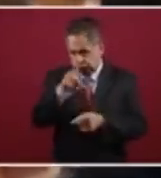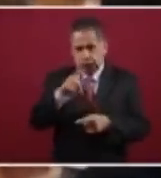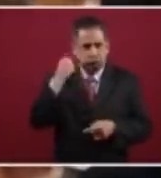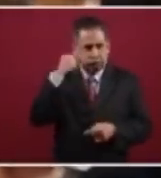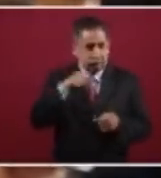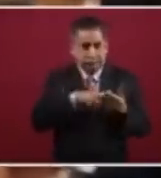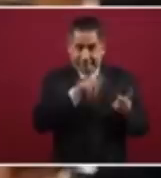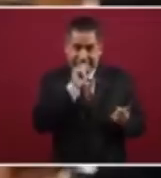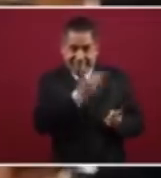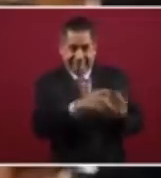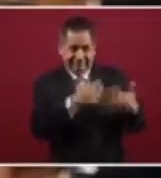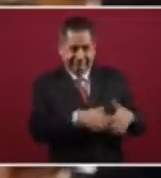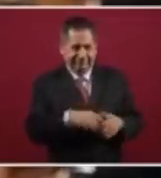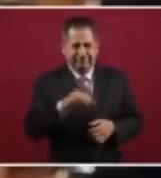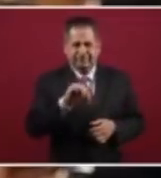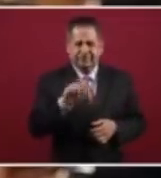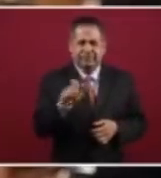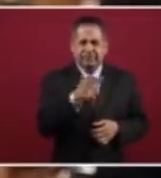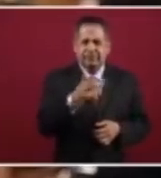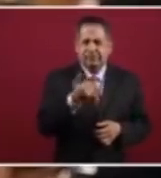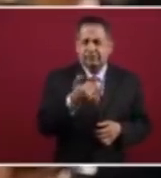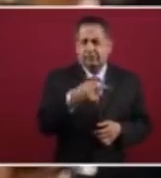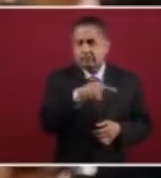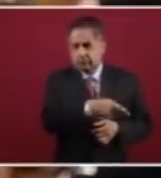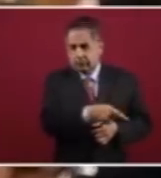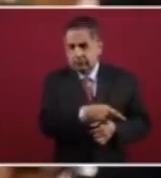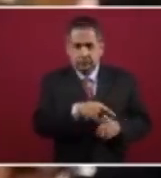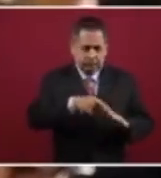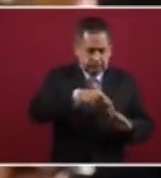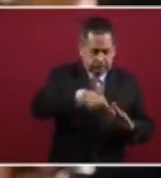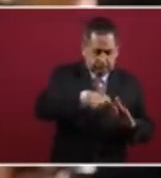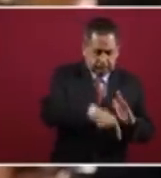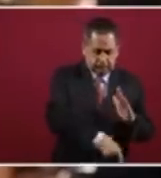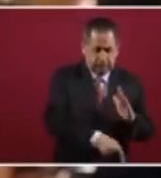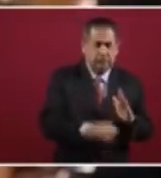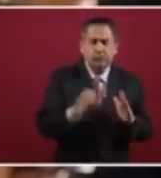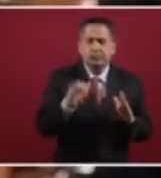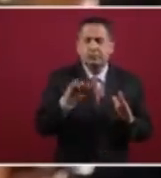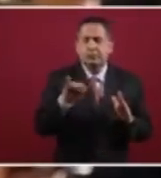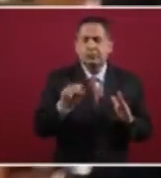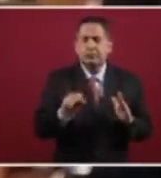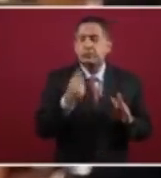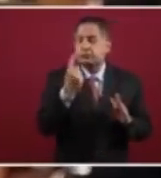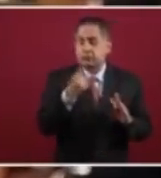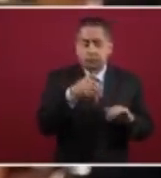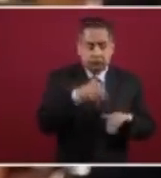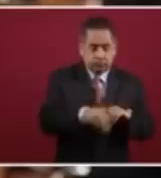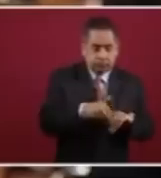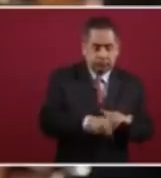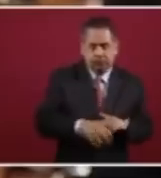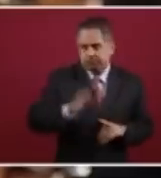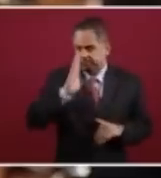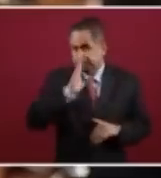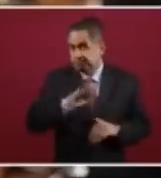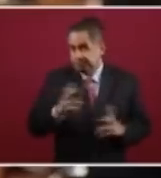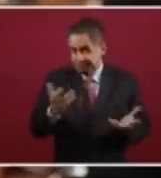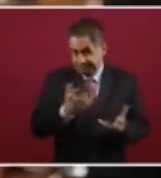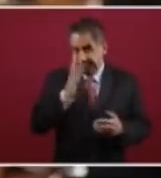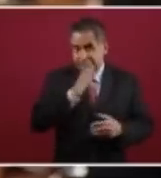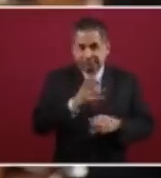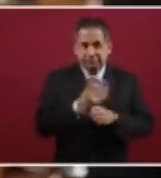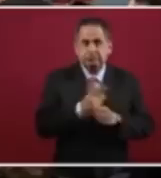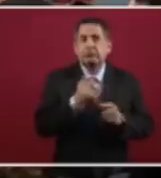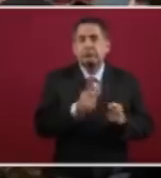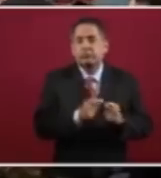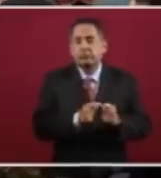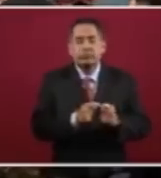misma empresa, Mexoil, por la perforación del pozo Cibix 1, está llevando a cabo malas prácticas, como son